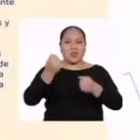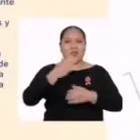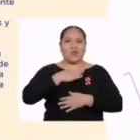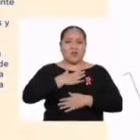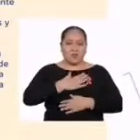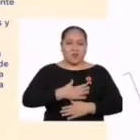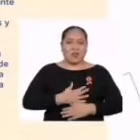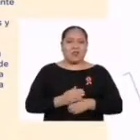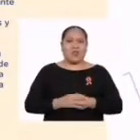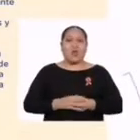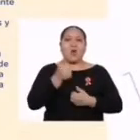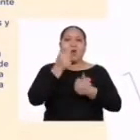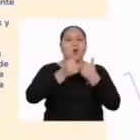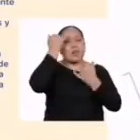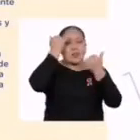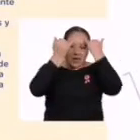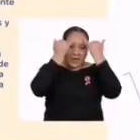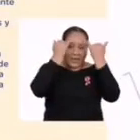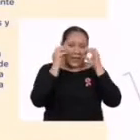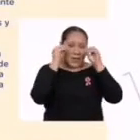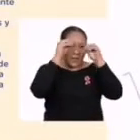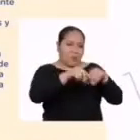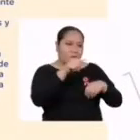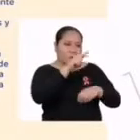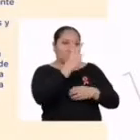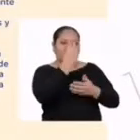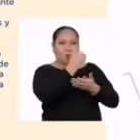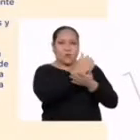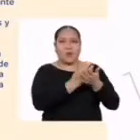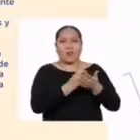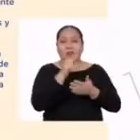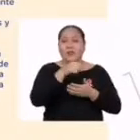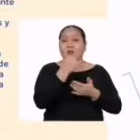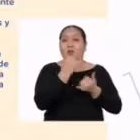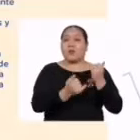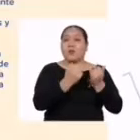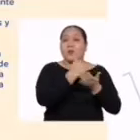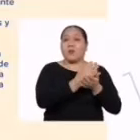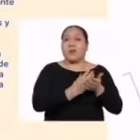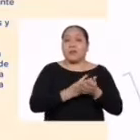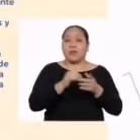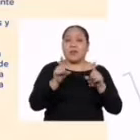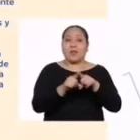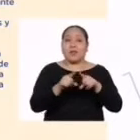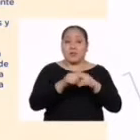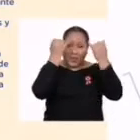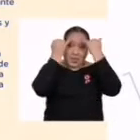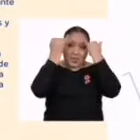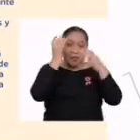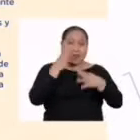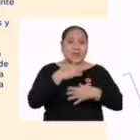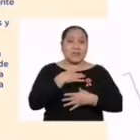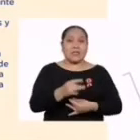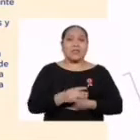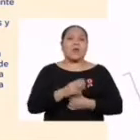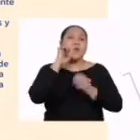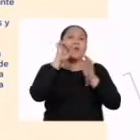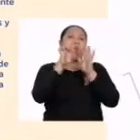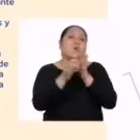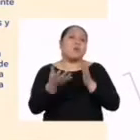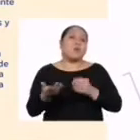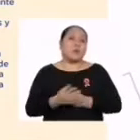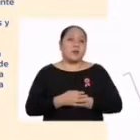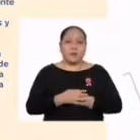¿Qué ideas desarrolla esta segunda parte? En esta última sección también hay ideas muy interesantes. Por